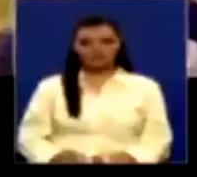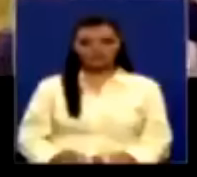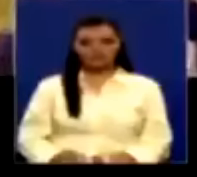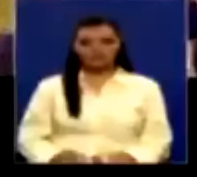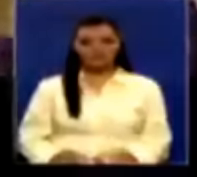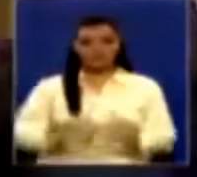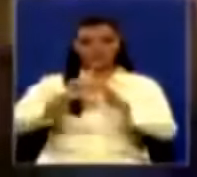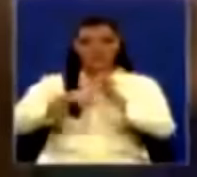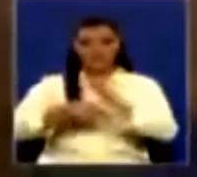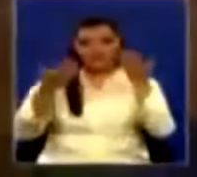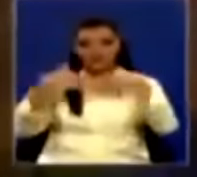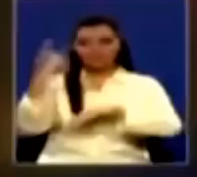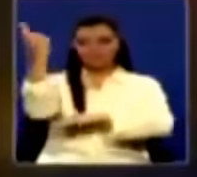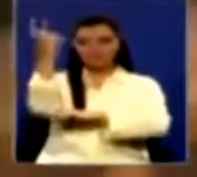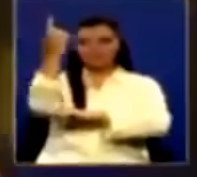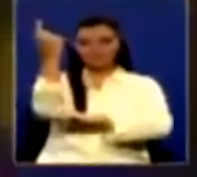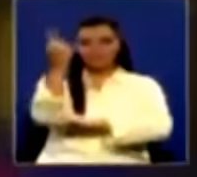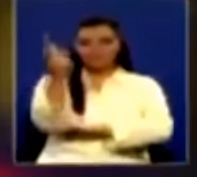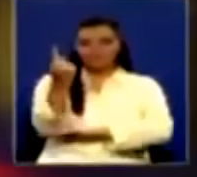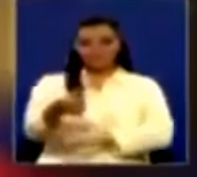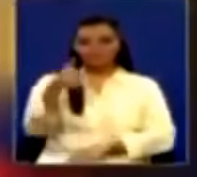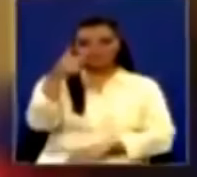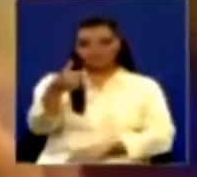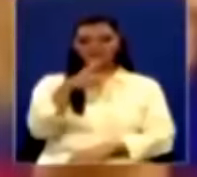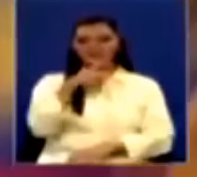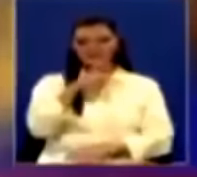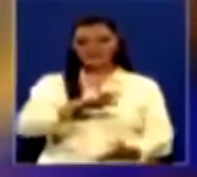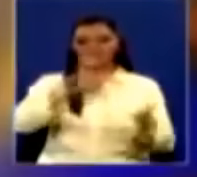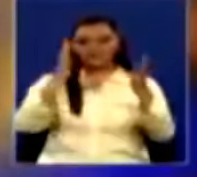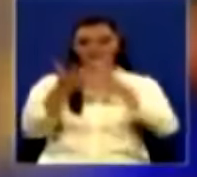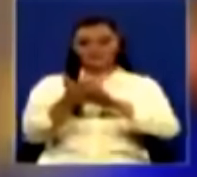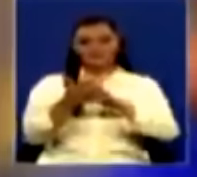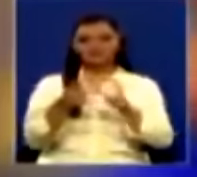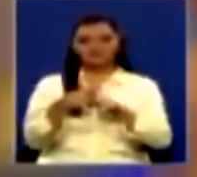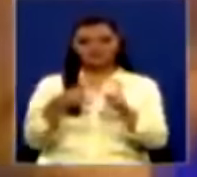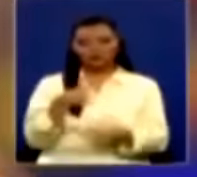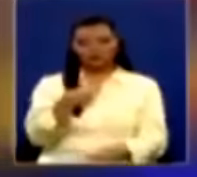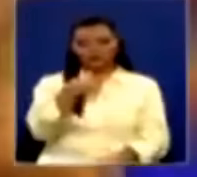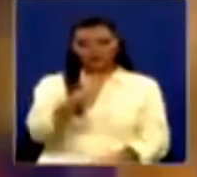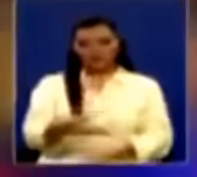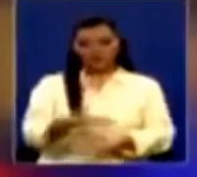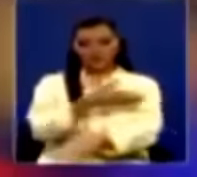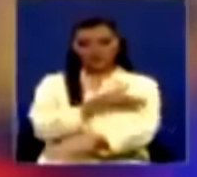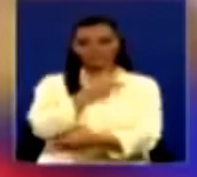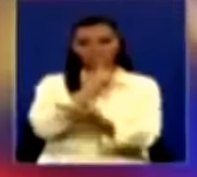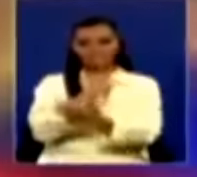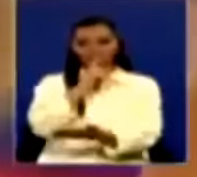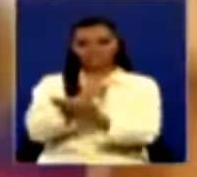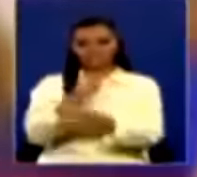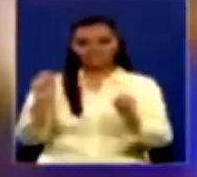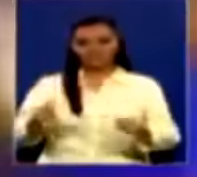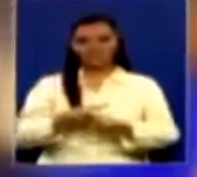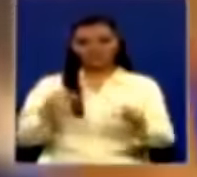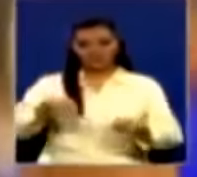sobrevolamos una obra espectacular de la revolución. Yo les había dicho, y nuevamente no es soberbia, son realidades, que